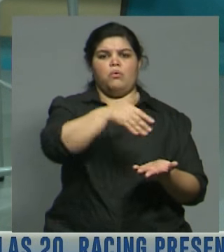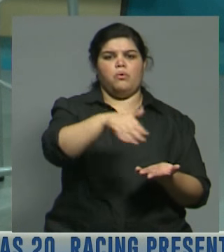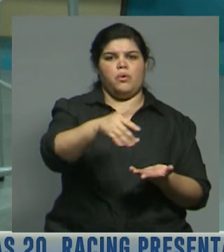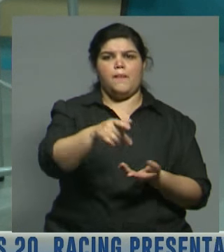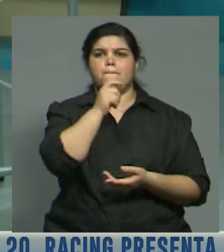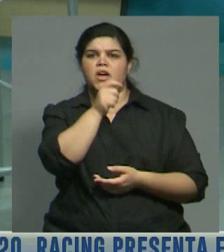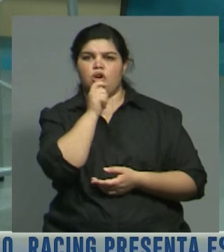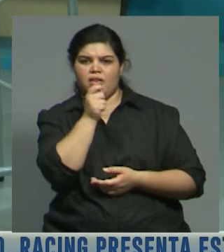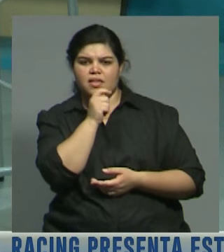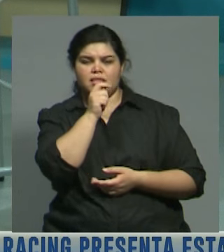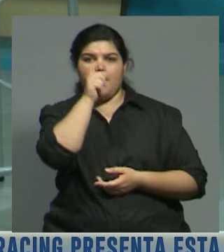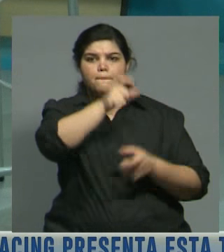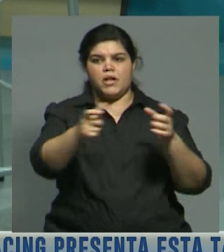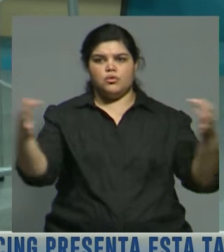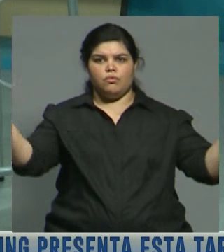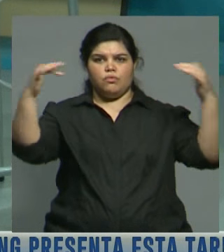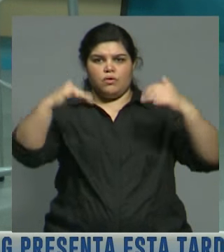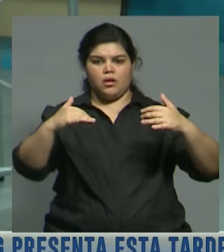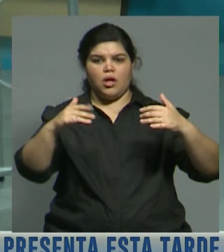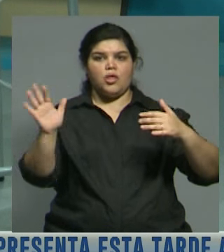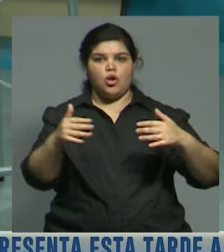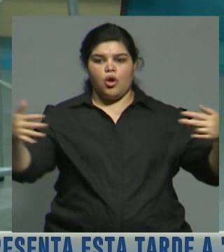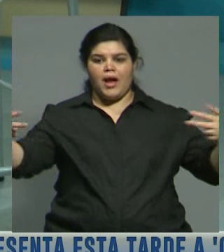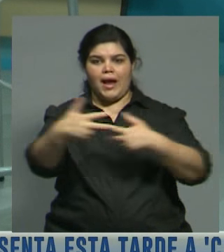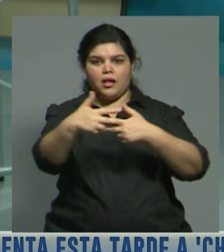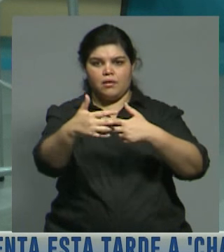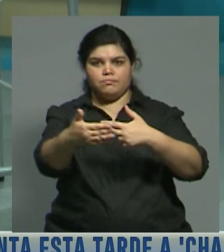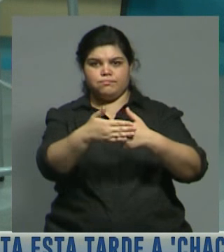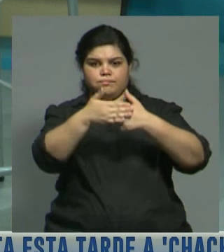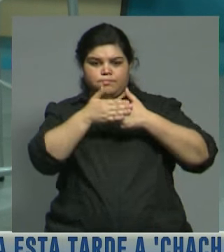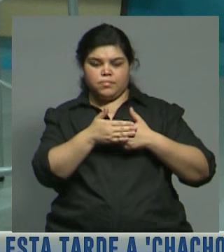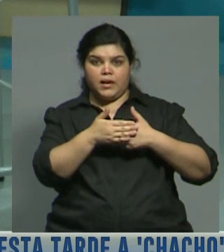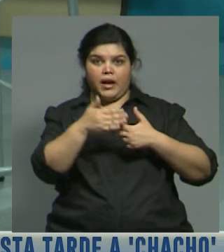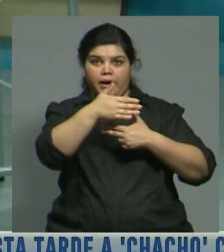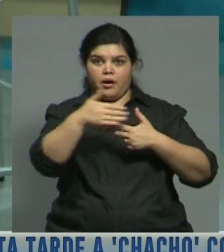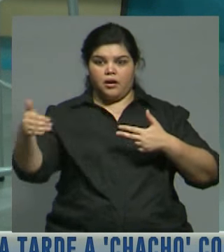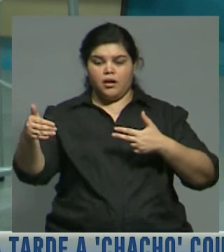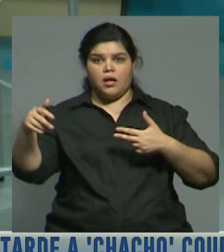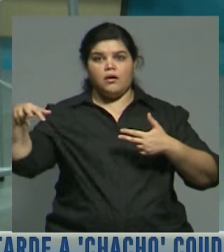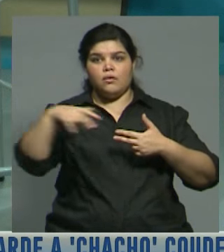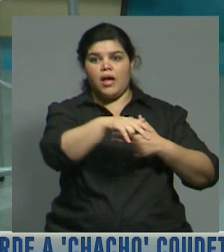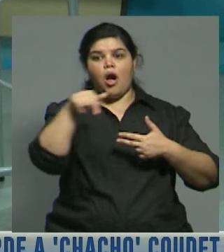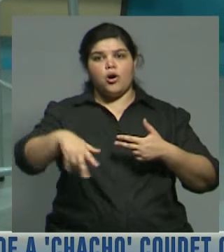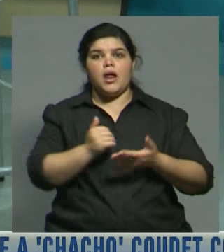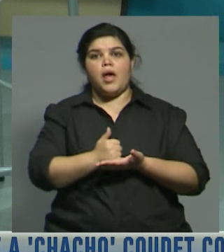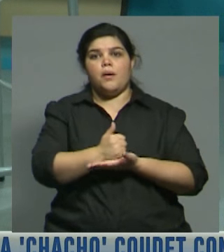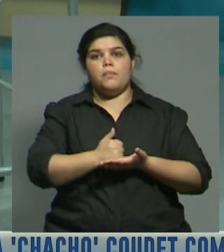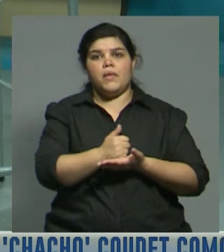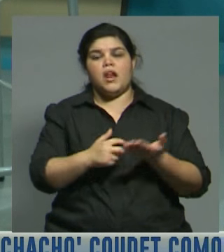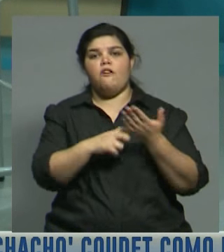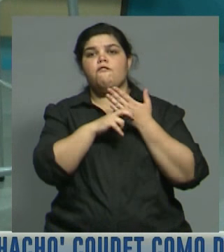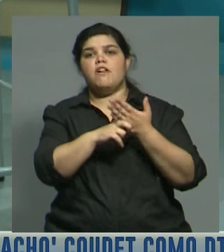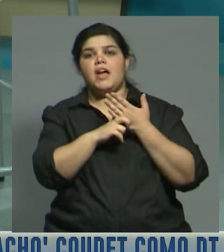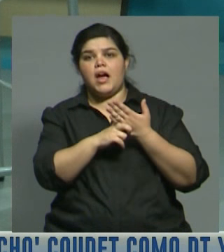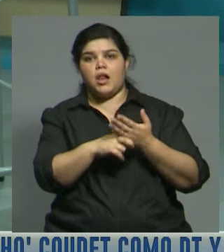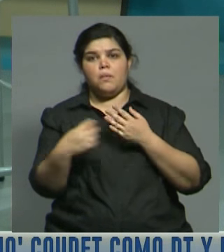como periodistas a media calzada y en este momento estamos esperando que venga la fiscal al lugar para que